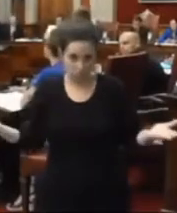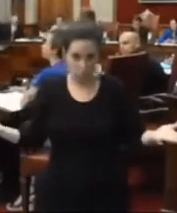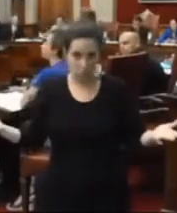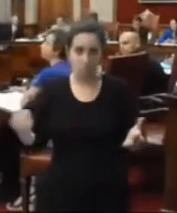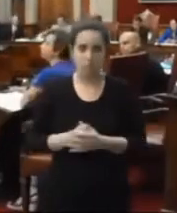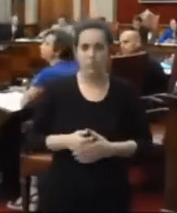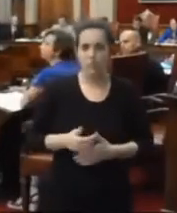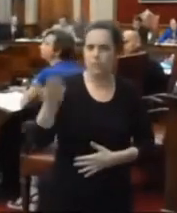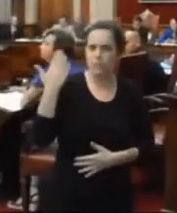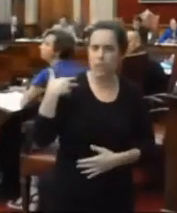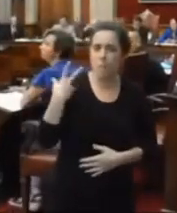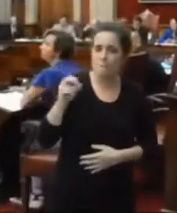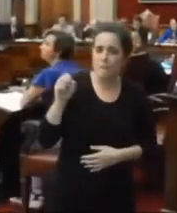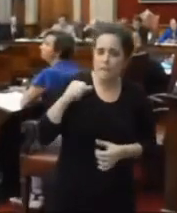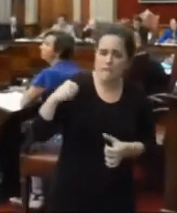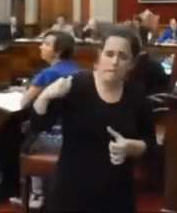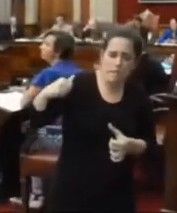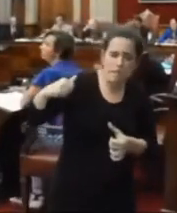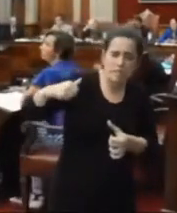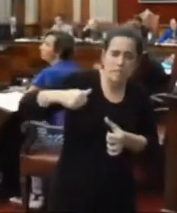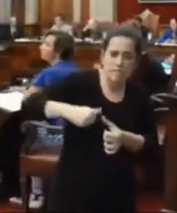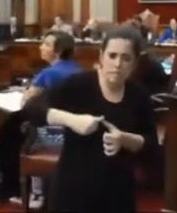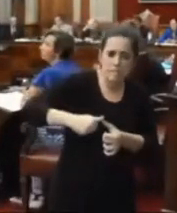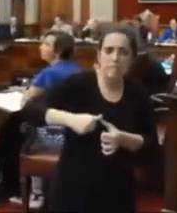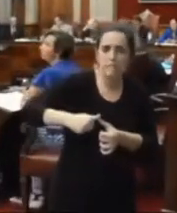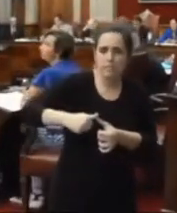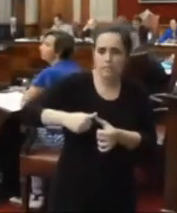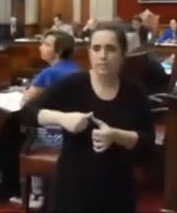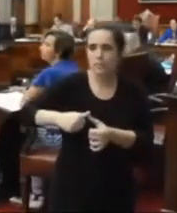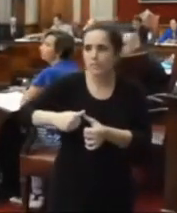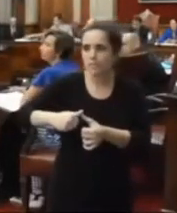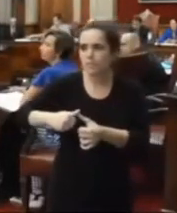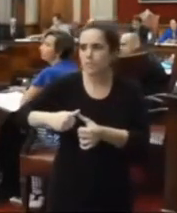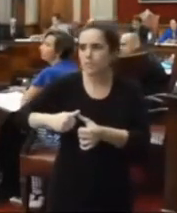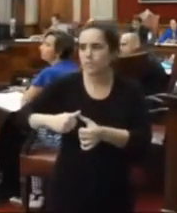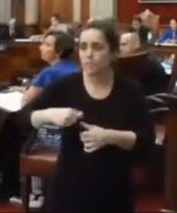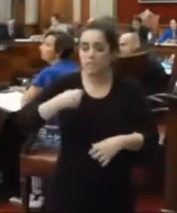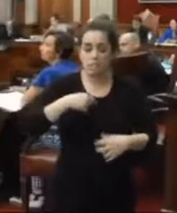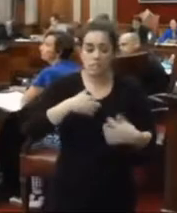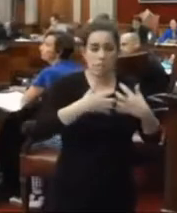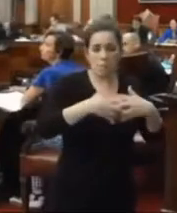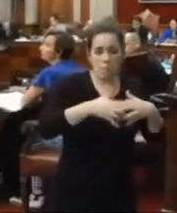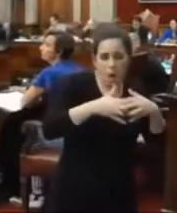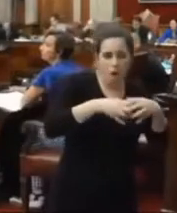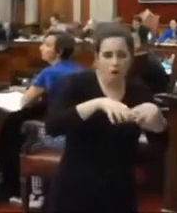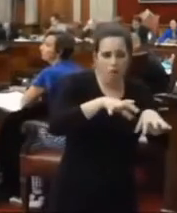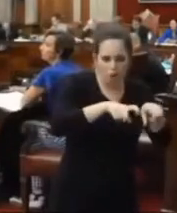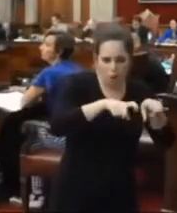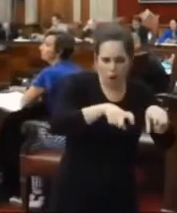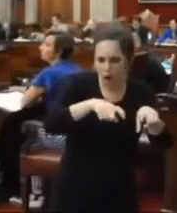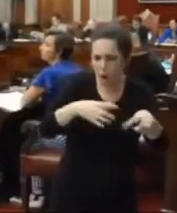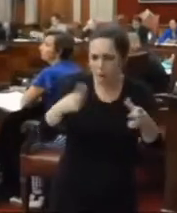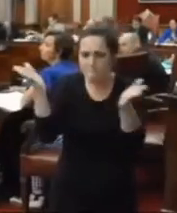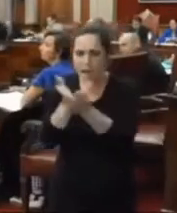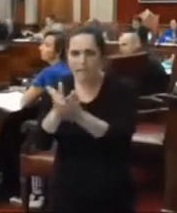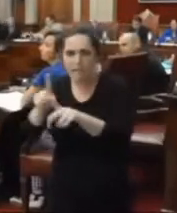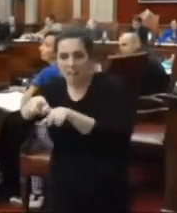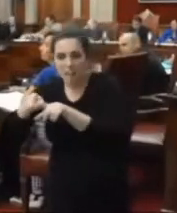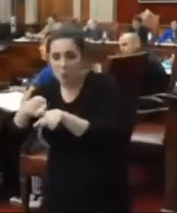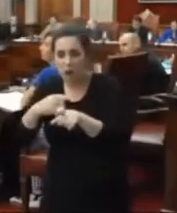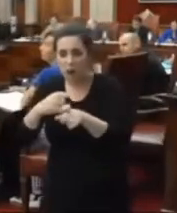Hace ya más de 20 años que las máquinas empezaron a destruir el Valle de las Huertas. En